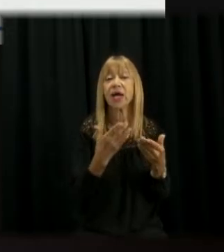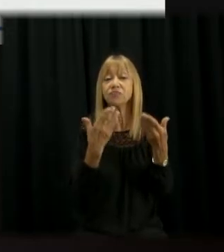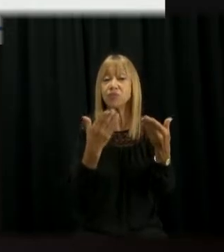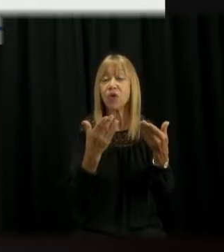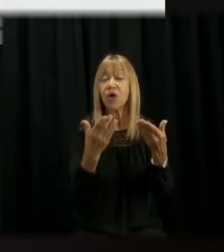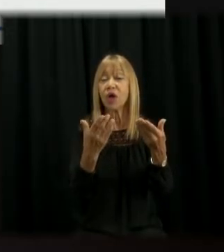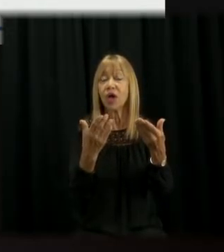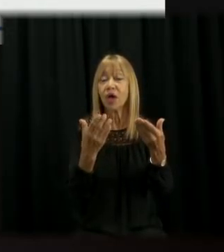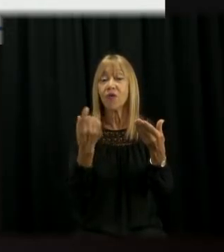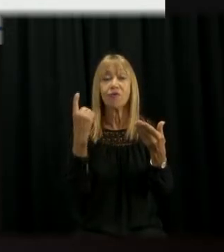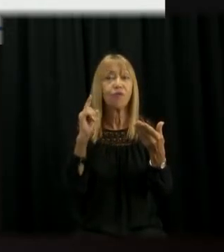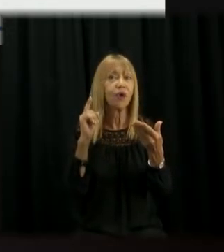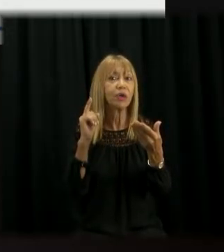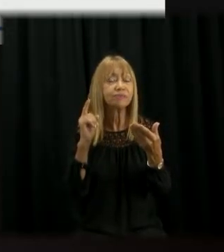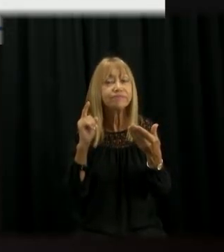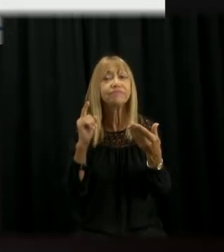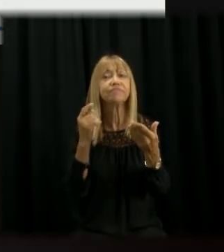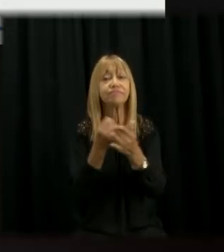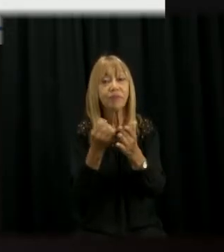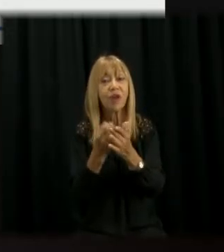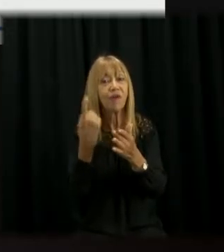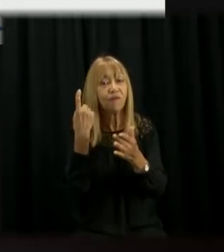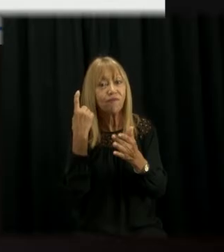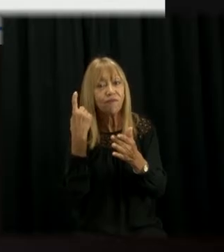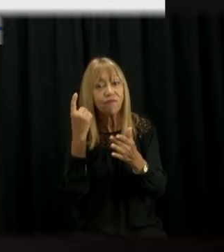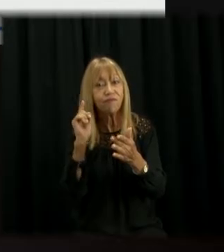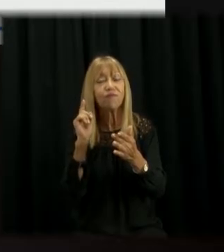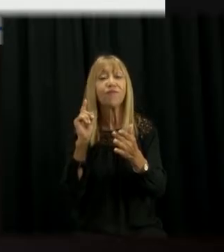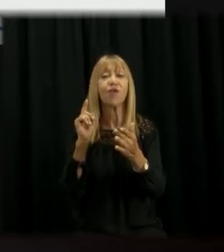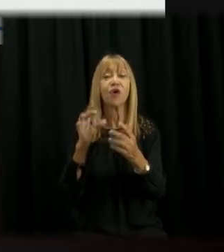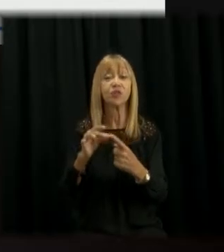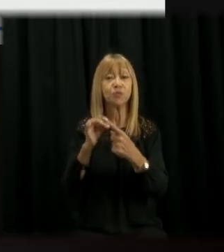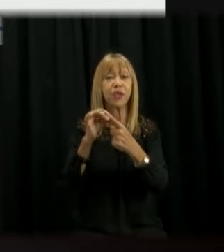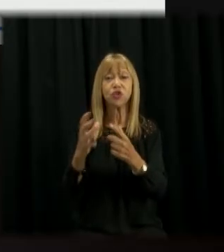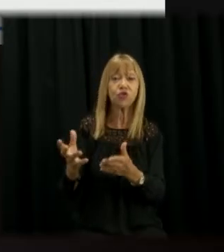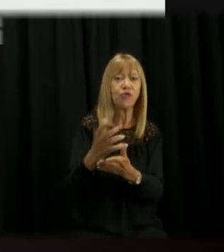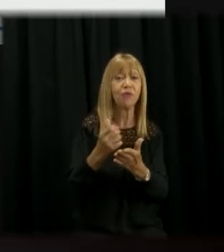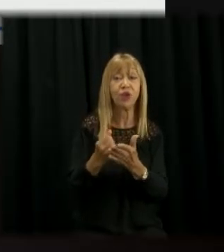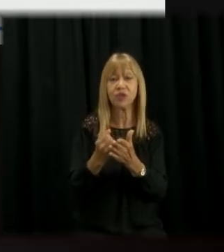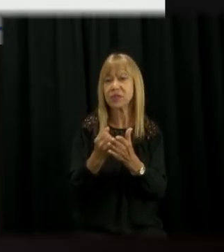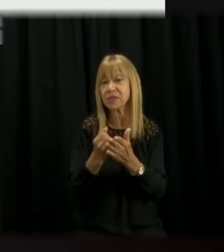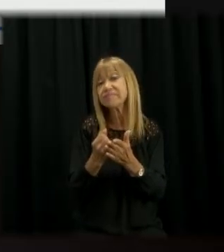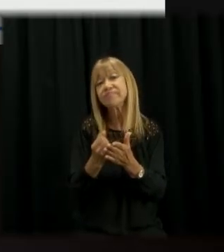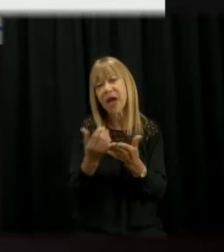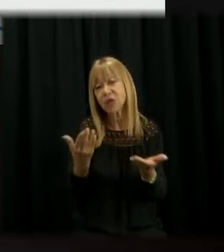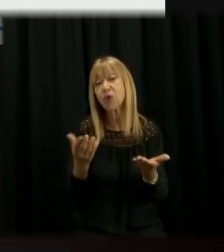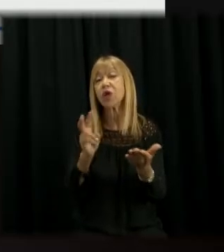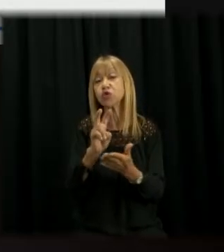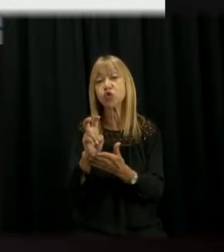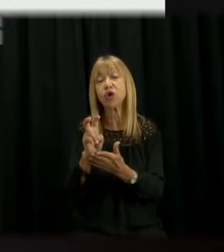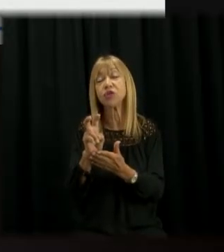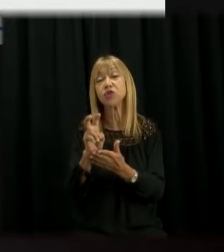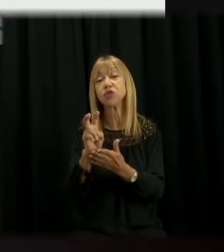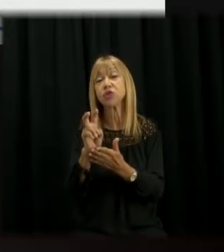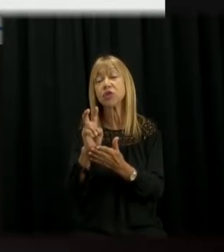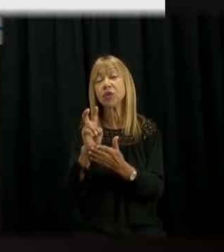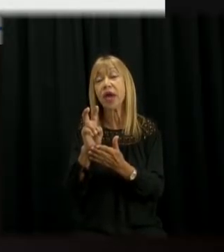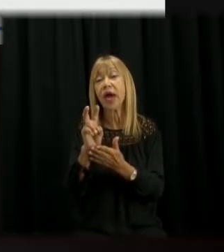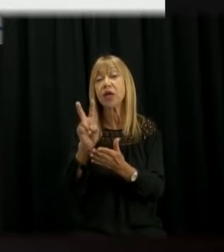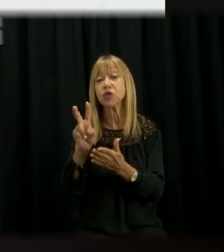tecnología. Y 448 millones de lo que antes se clasificaba como fondos